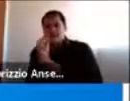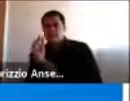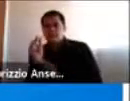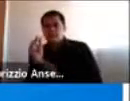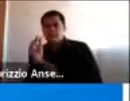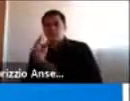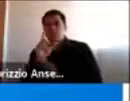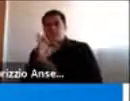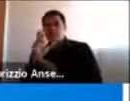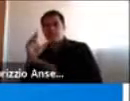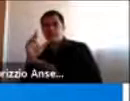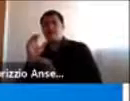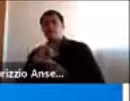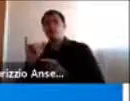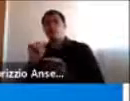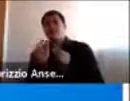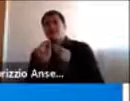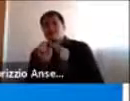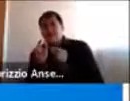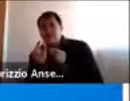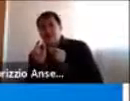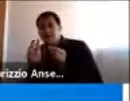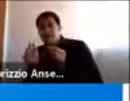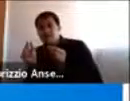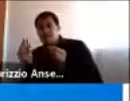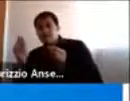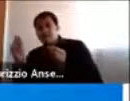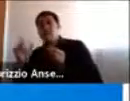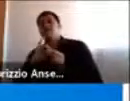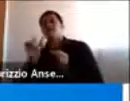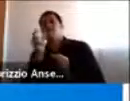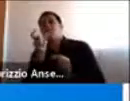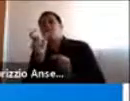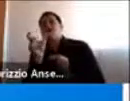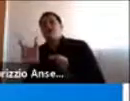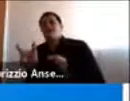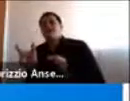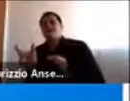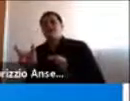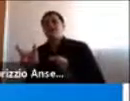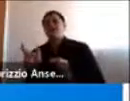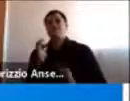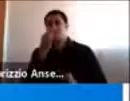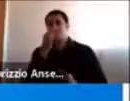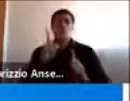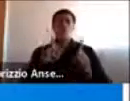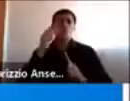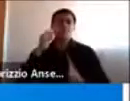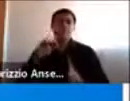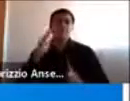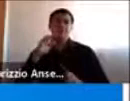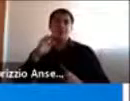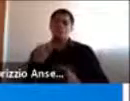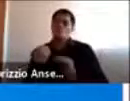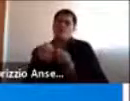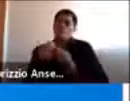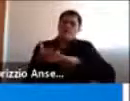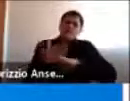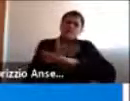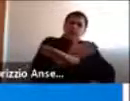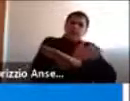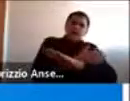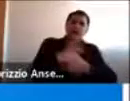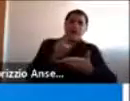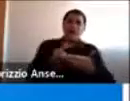ustedes pueden entonces si es que el niño está en una edad muy temprana de la lectura seleccionar las letras o si es que el niño ya